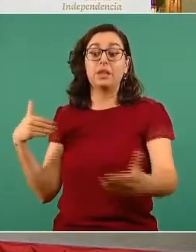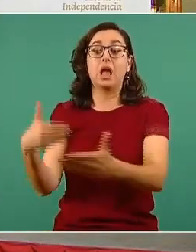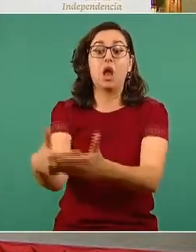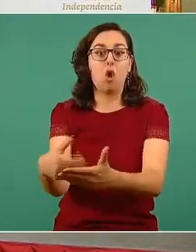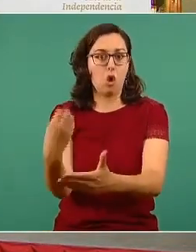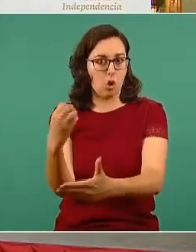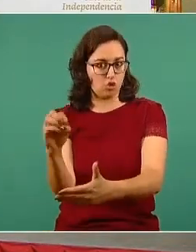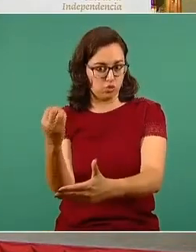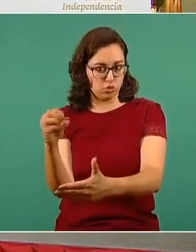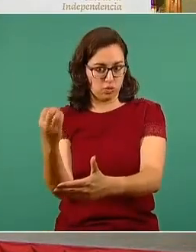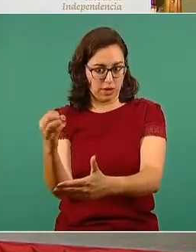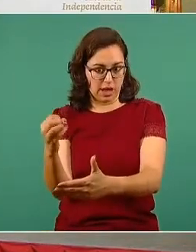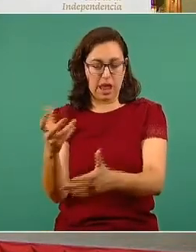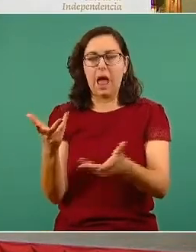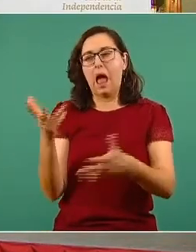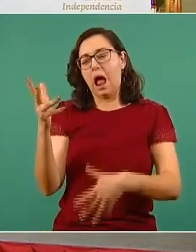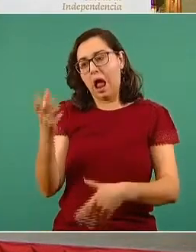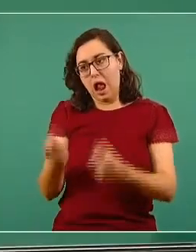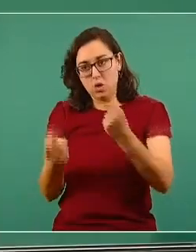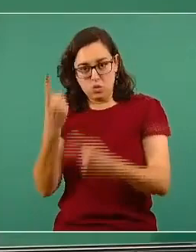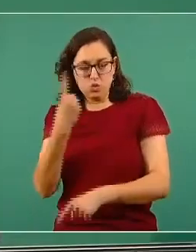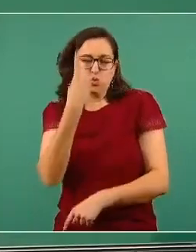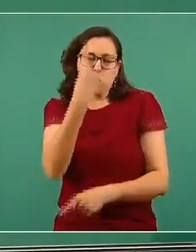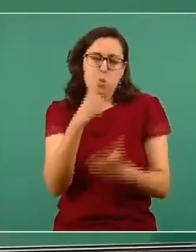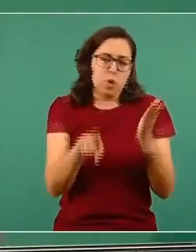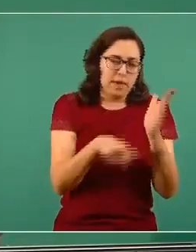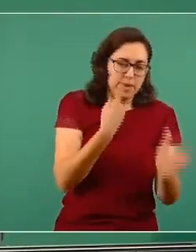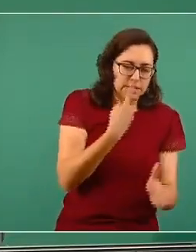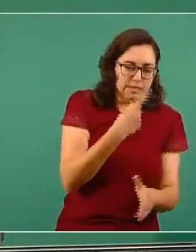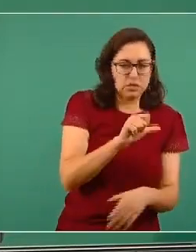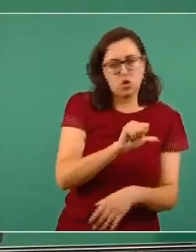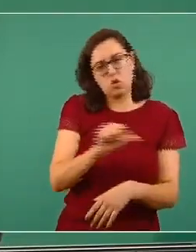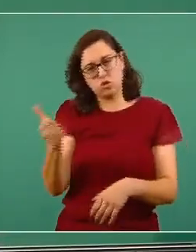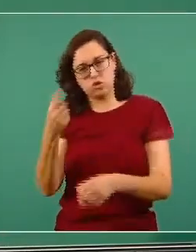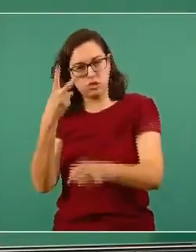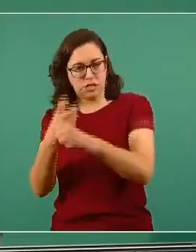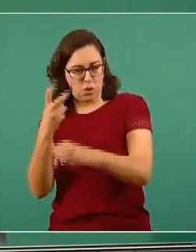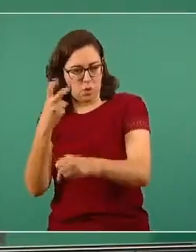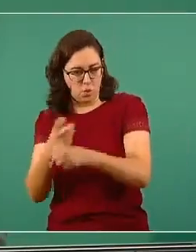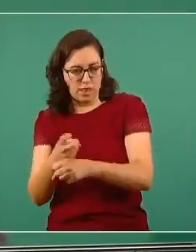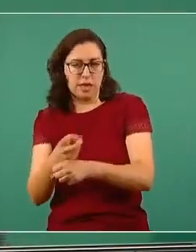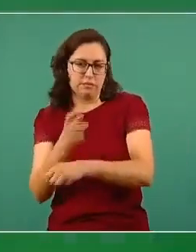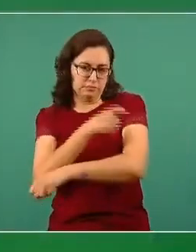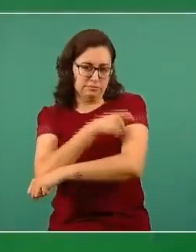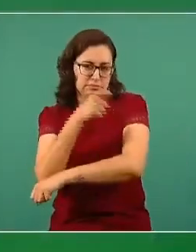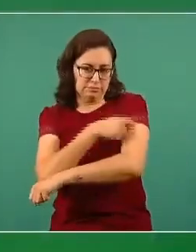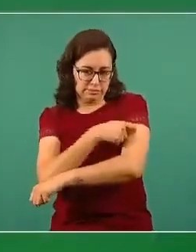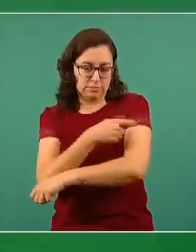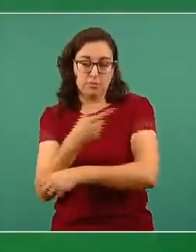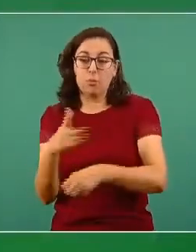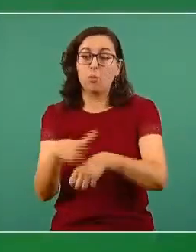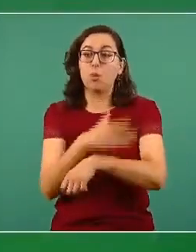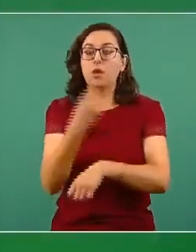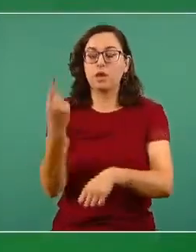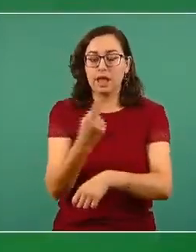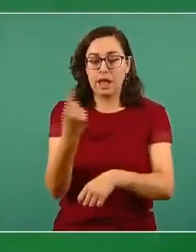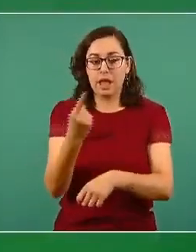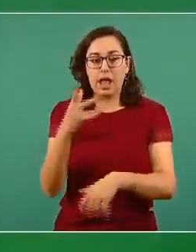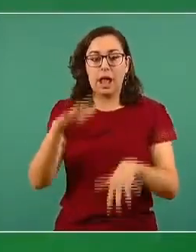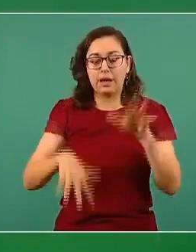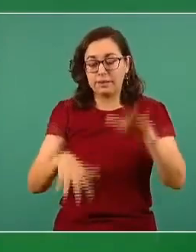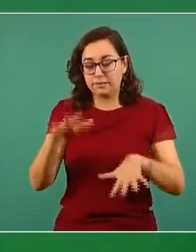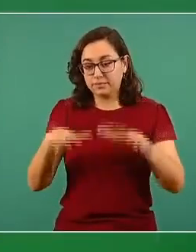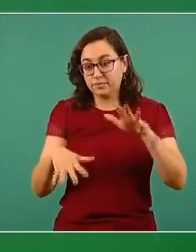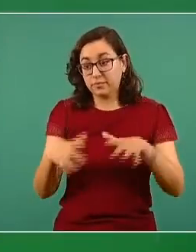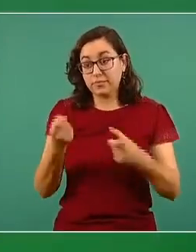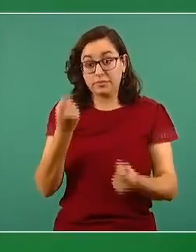supuesto, habrá quien, si se vacunó en septiembre, todavía no va a tener la posibilidad de tener la segunda dosis, no porque no haya vacuna,